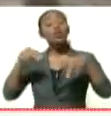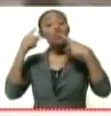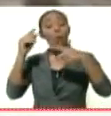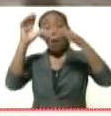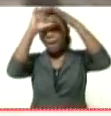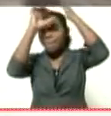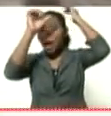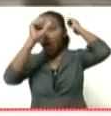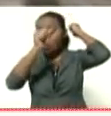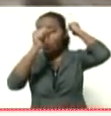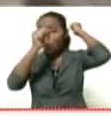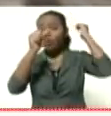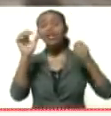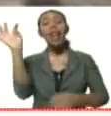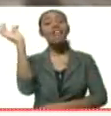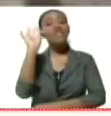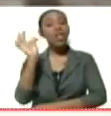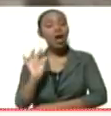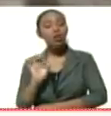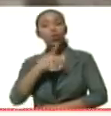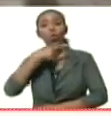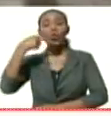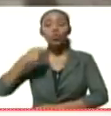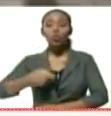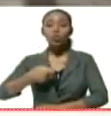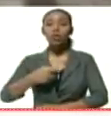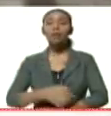embajador de la Federación de Rusia,